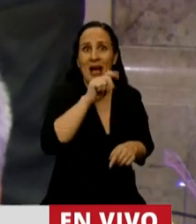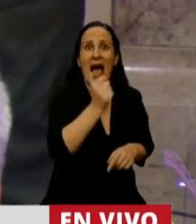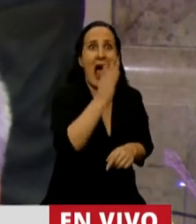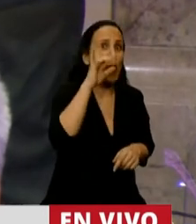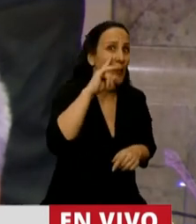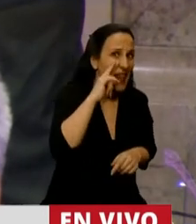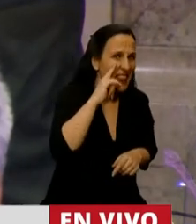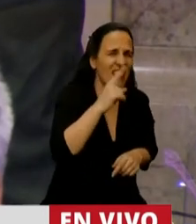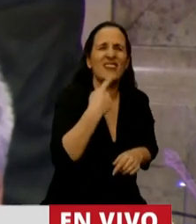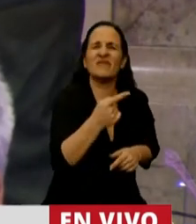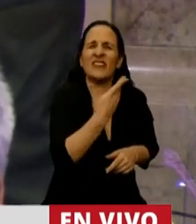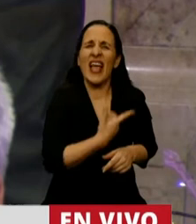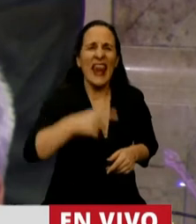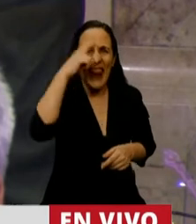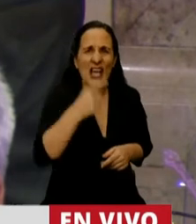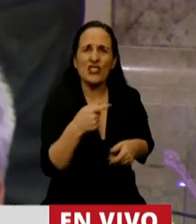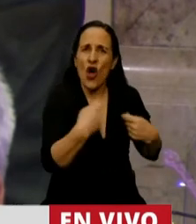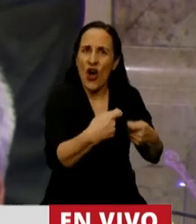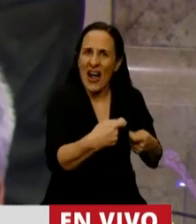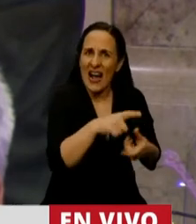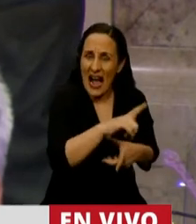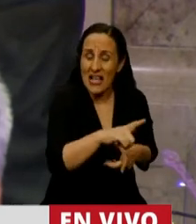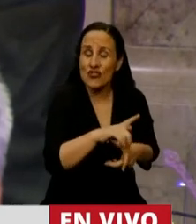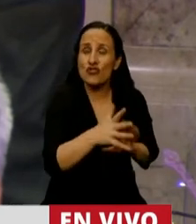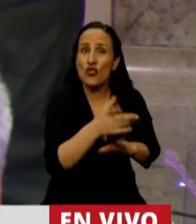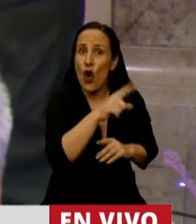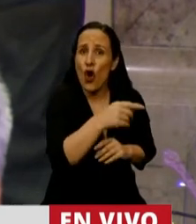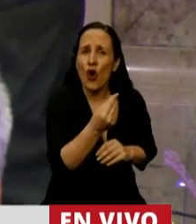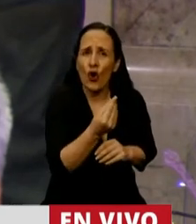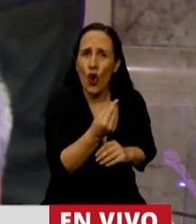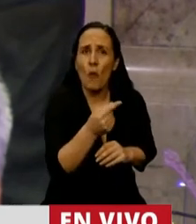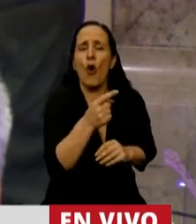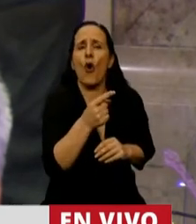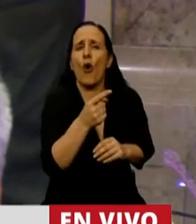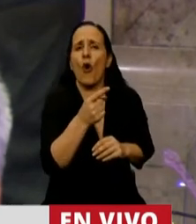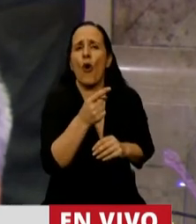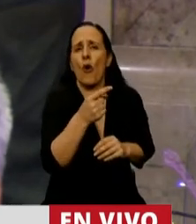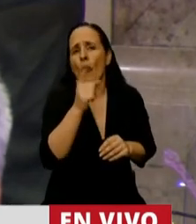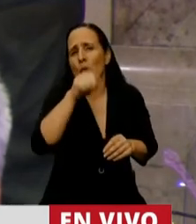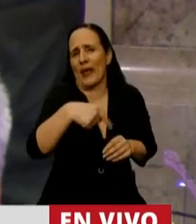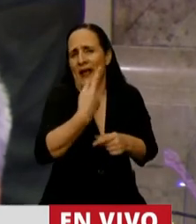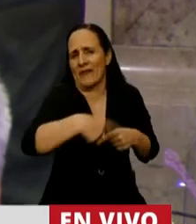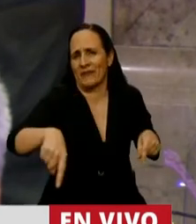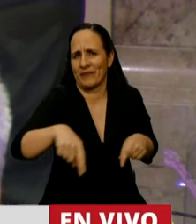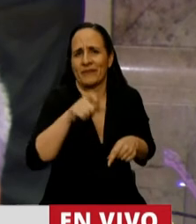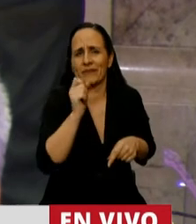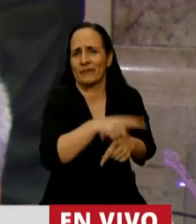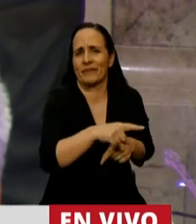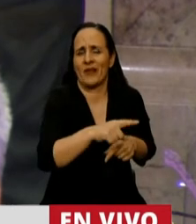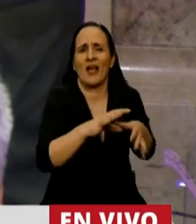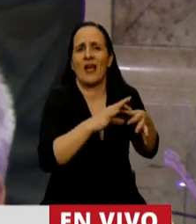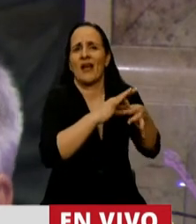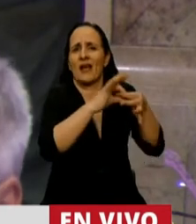el gasto público de la Nación, según su Constitución, decía, se compone de todo lo que cuesta constituir la